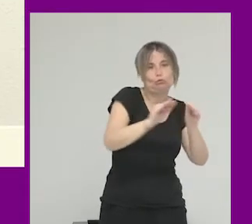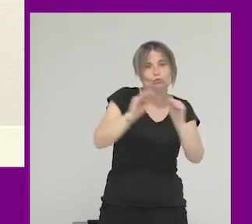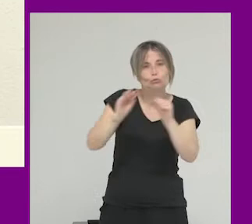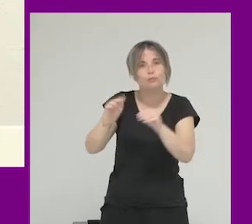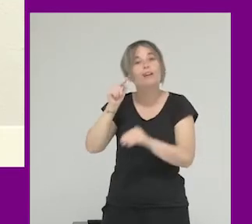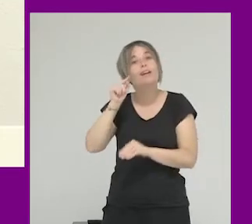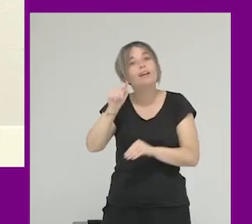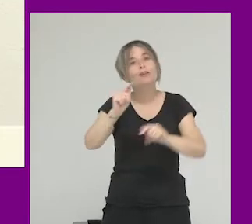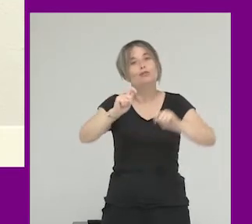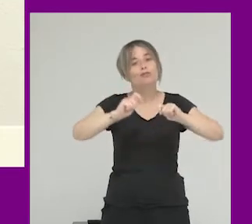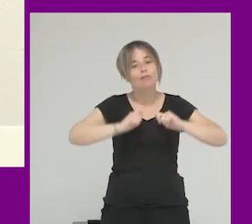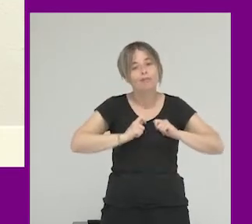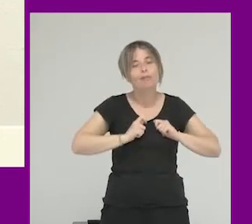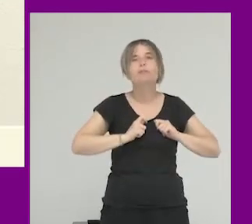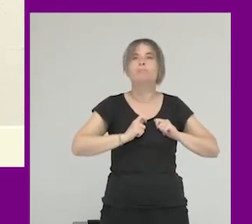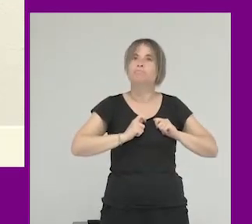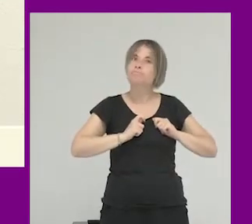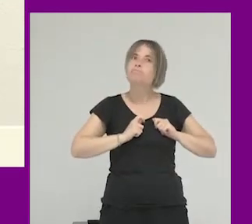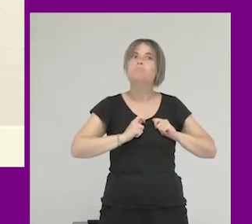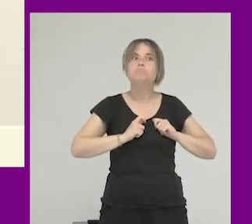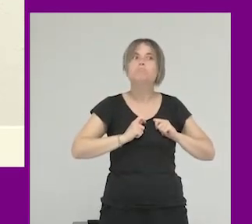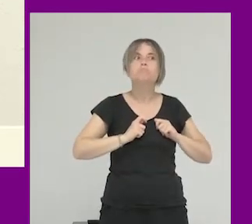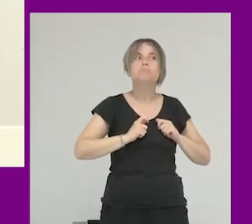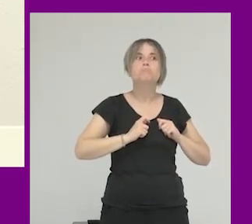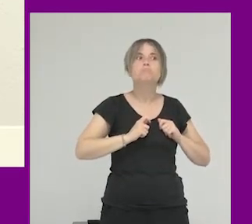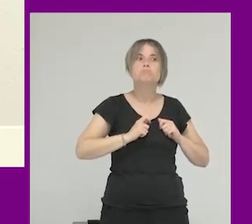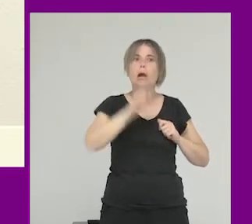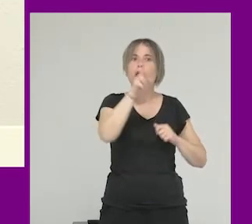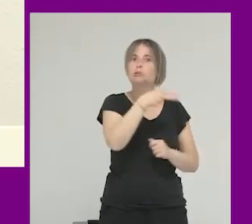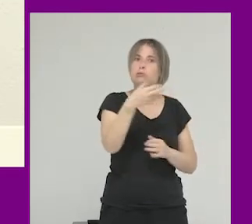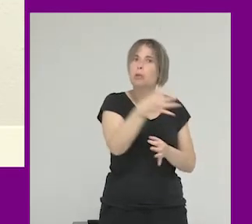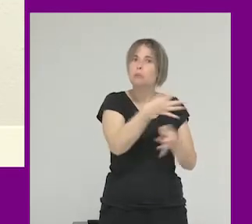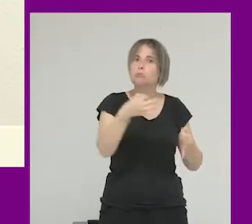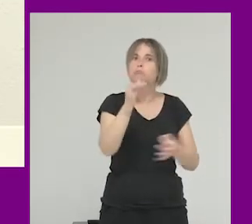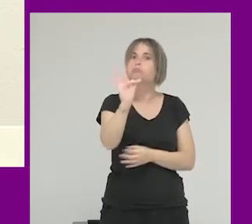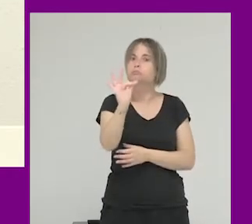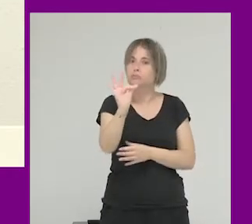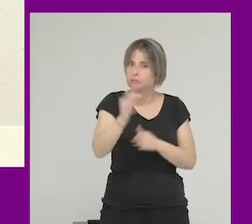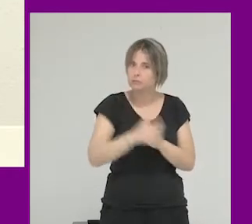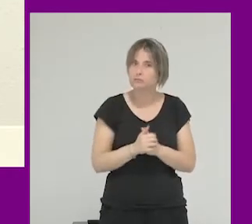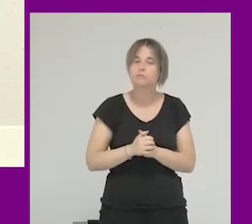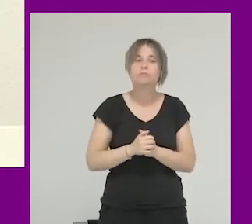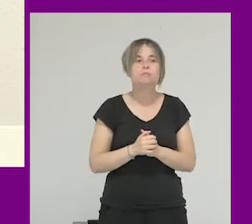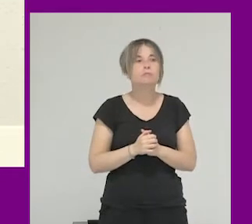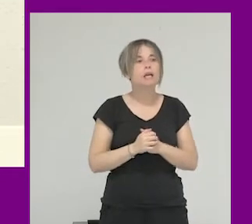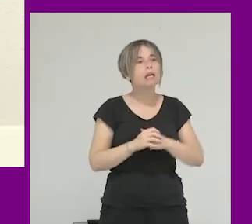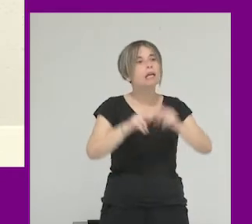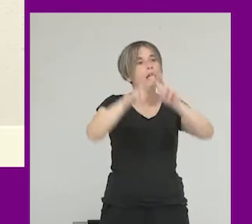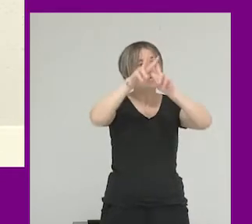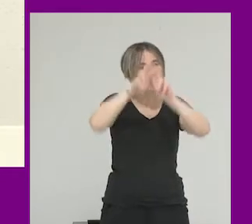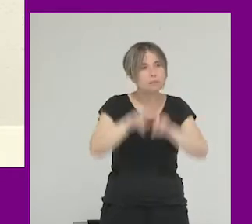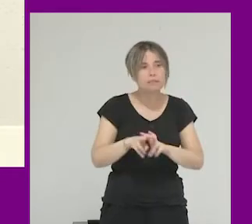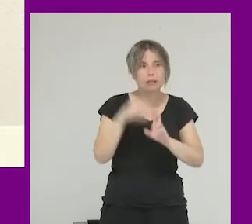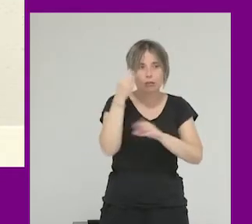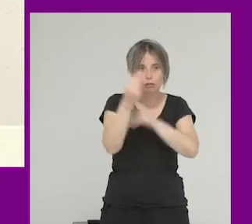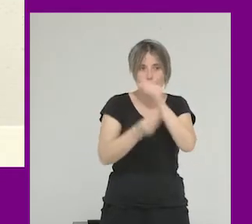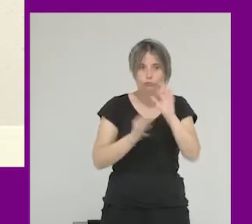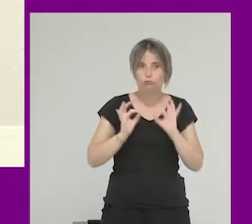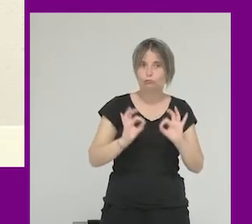Y eso realmente tuvo su efectividad y la ha tenido. Yo creo que la investigación se ha desarrollado de esta